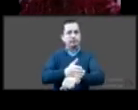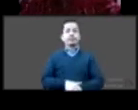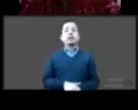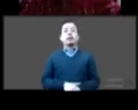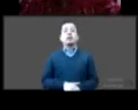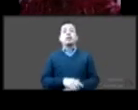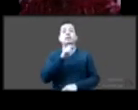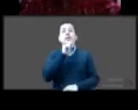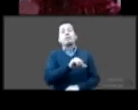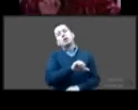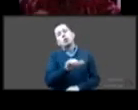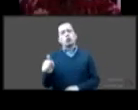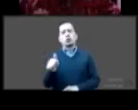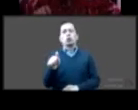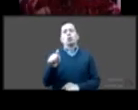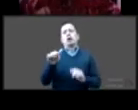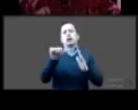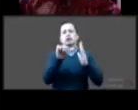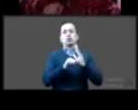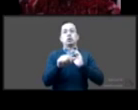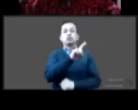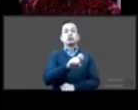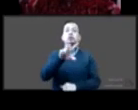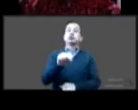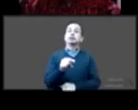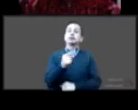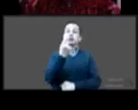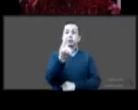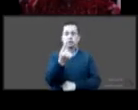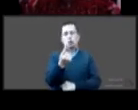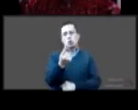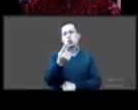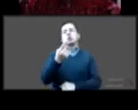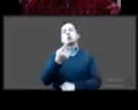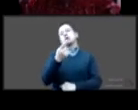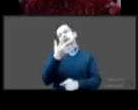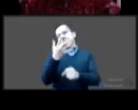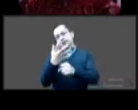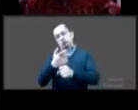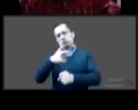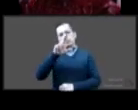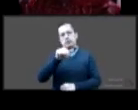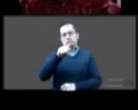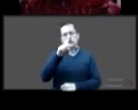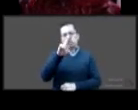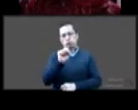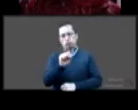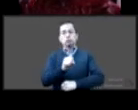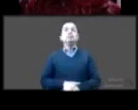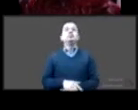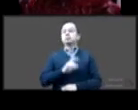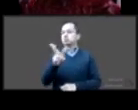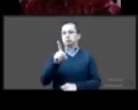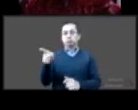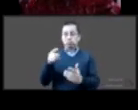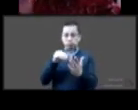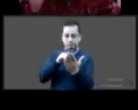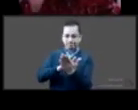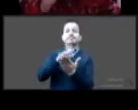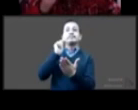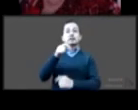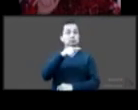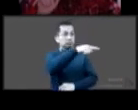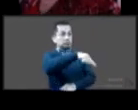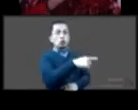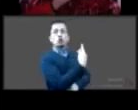181 quintus, donde ya se está tipificando el delito contra la intimidad sexual, ¿no?